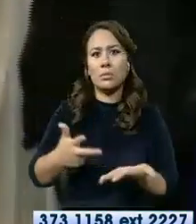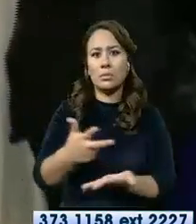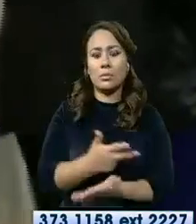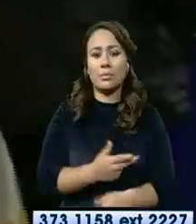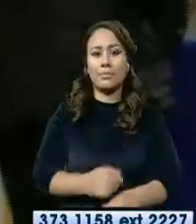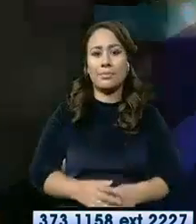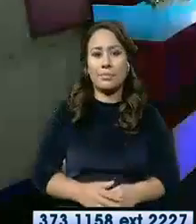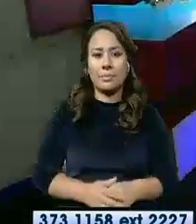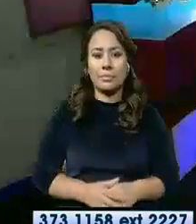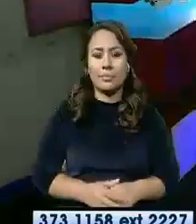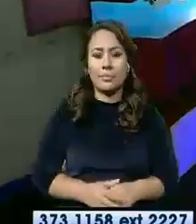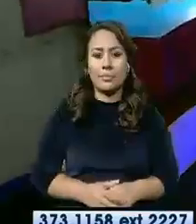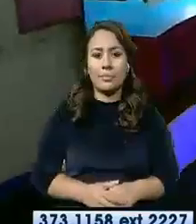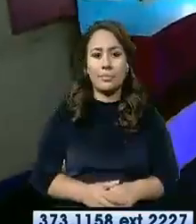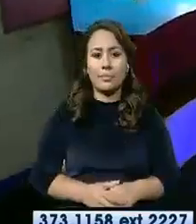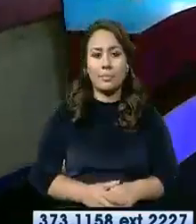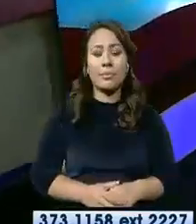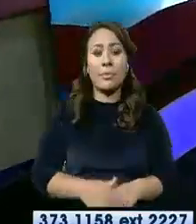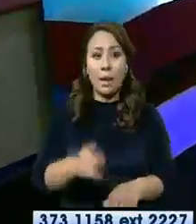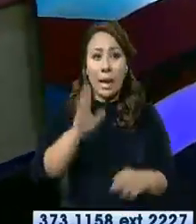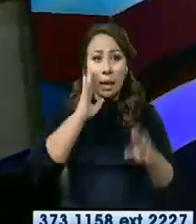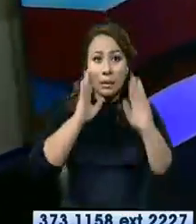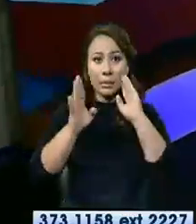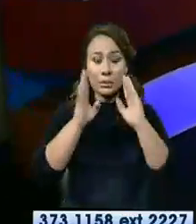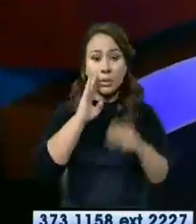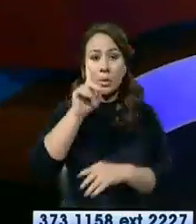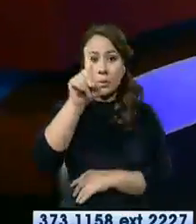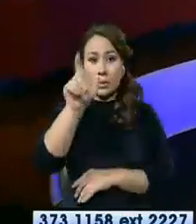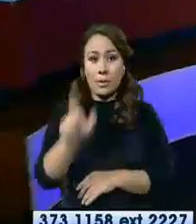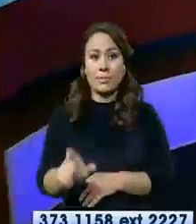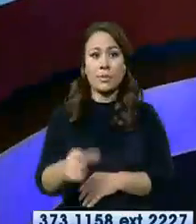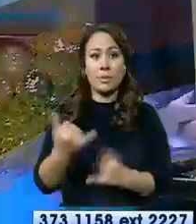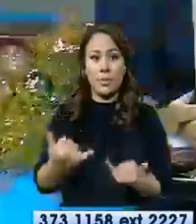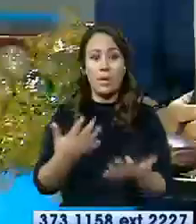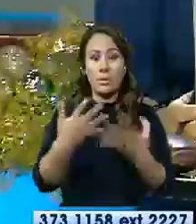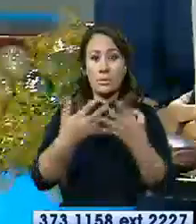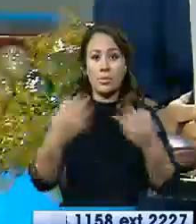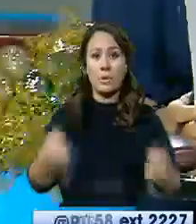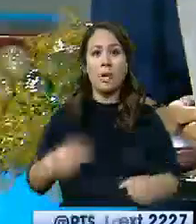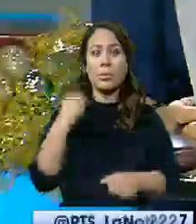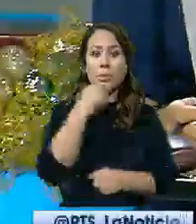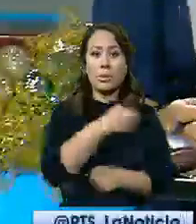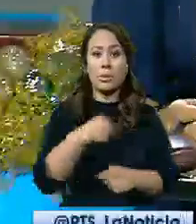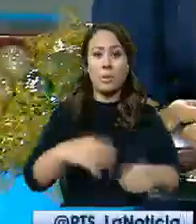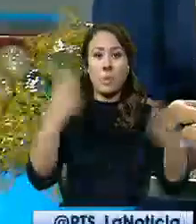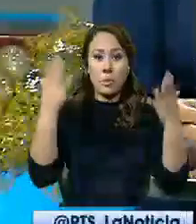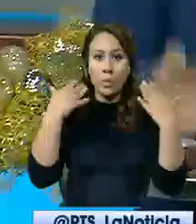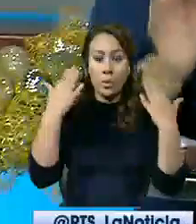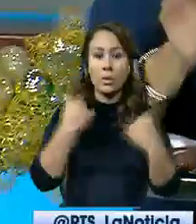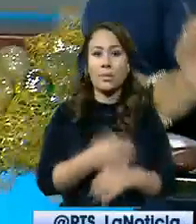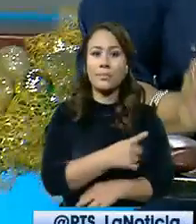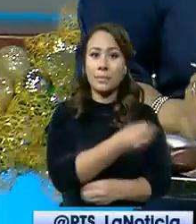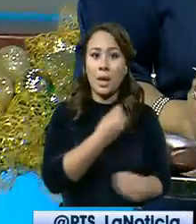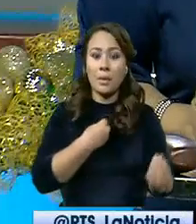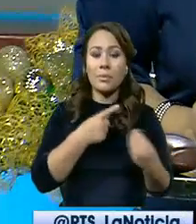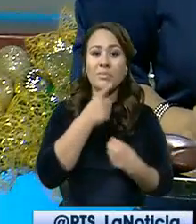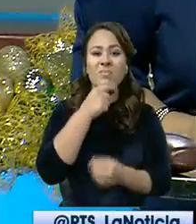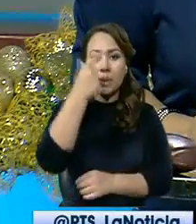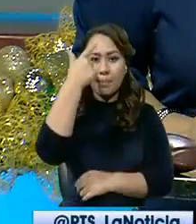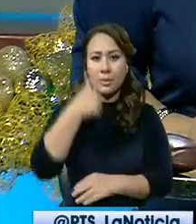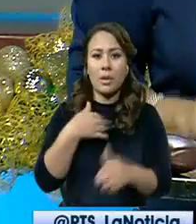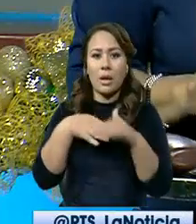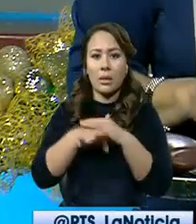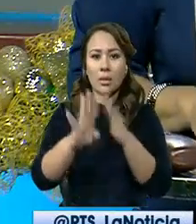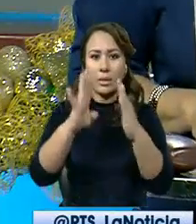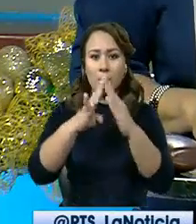Enríquez. Bueno, y escuchen bien, un sujeto fue detenido en el norte de Guayaquil y es acusado de ingresar a una